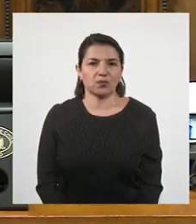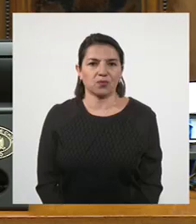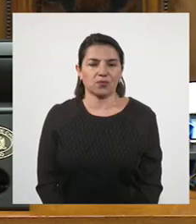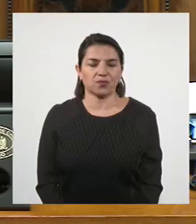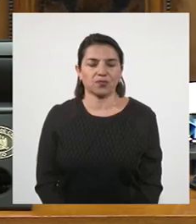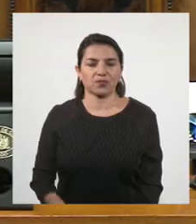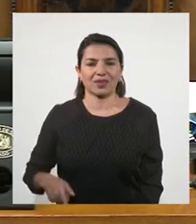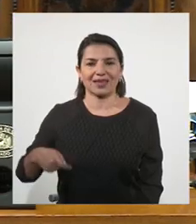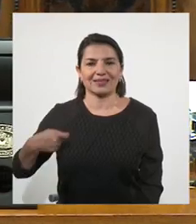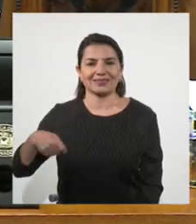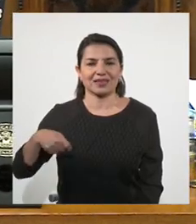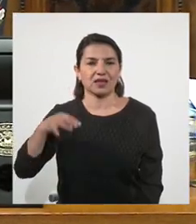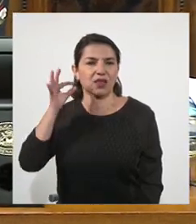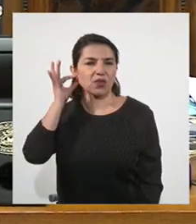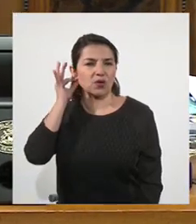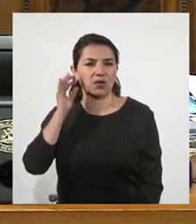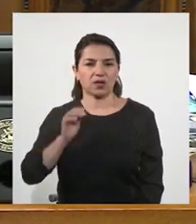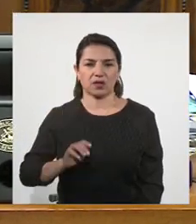Senadora Allende.